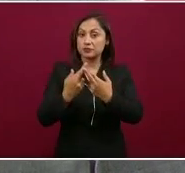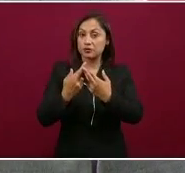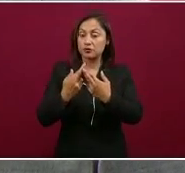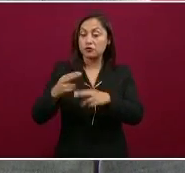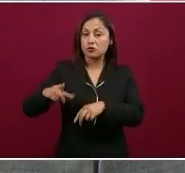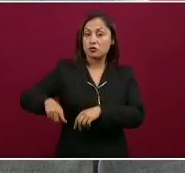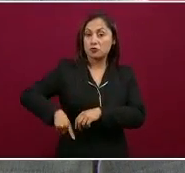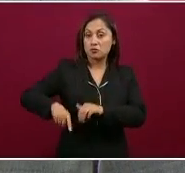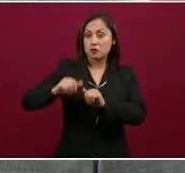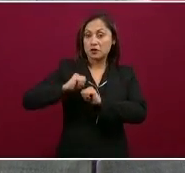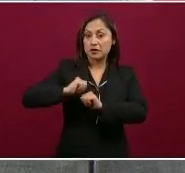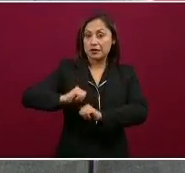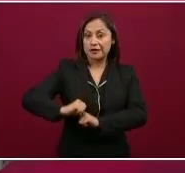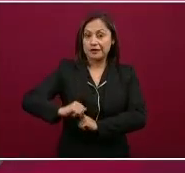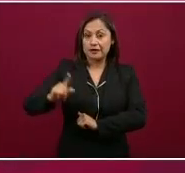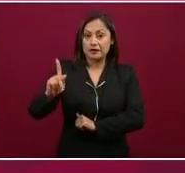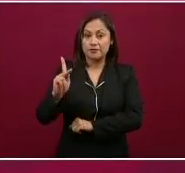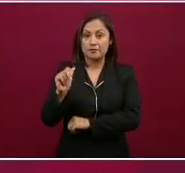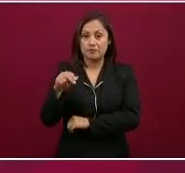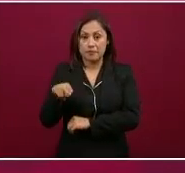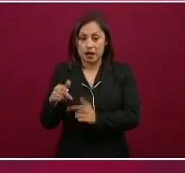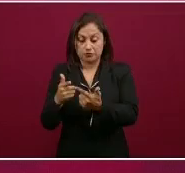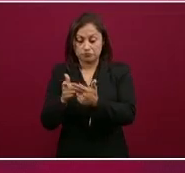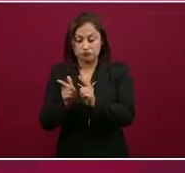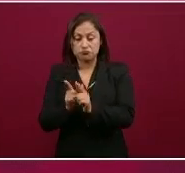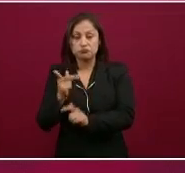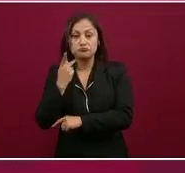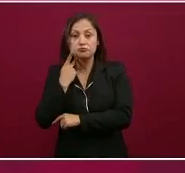PAN y